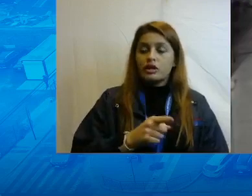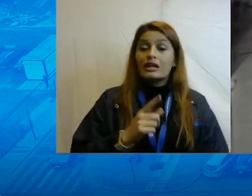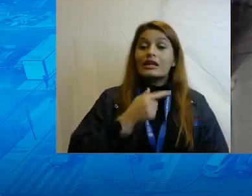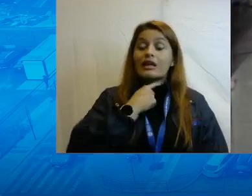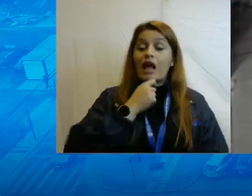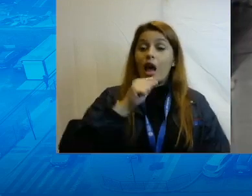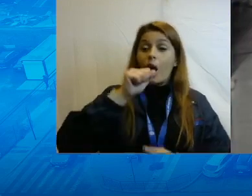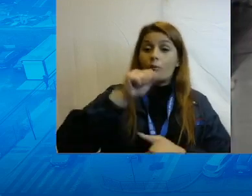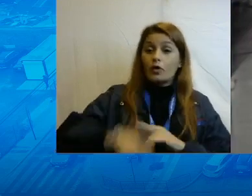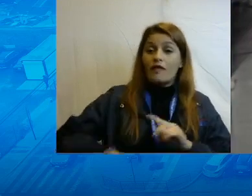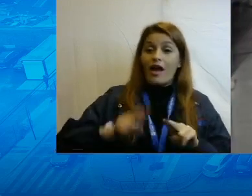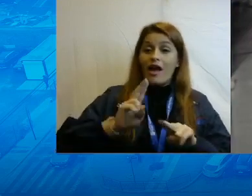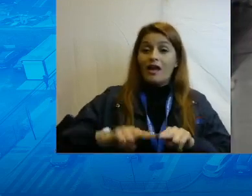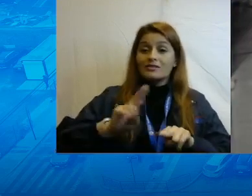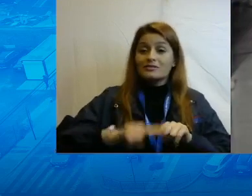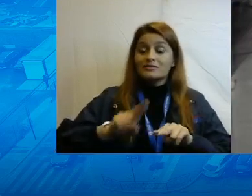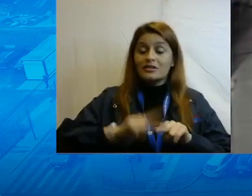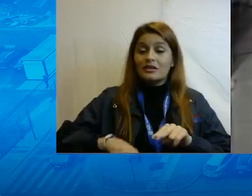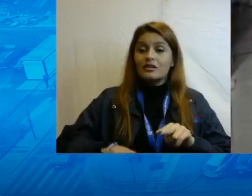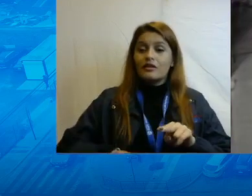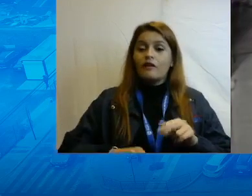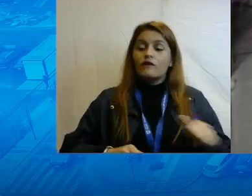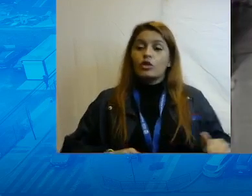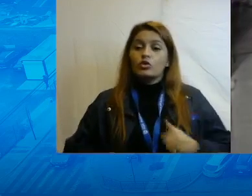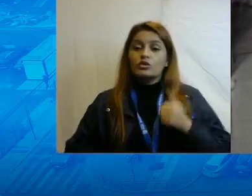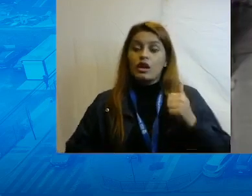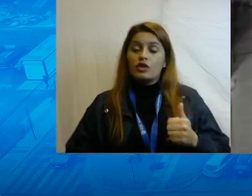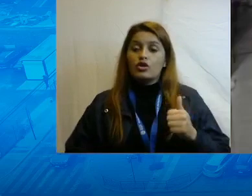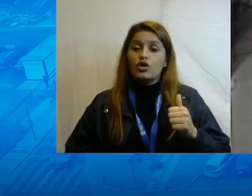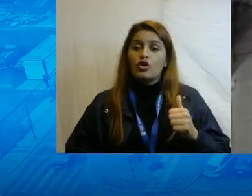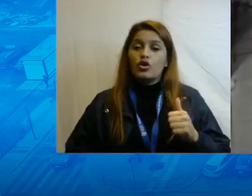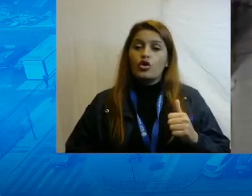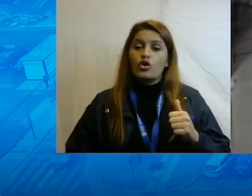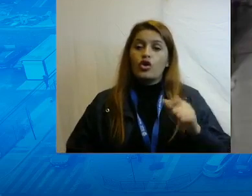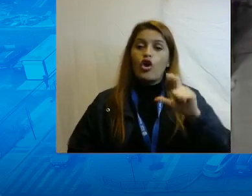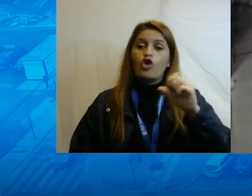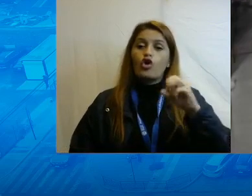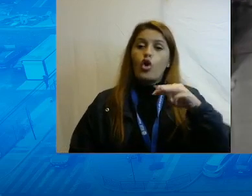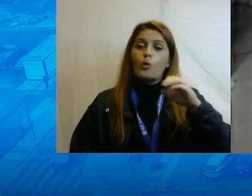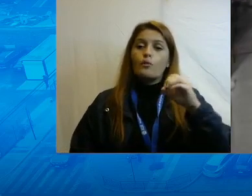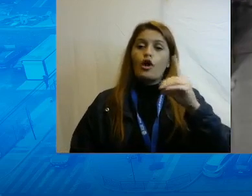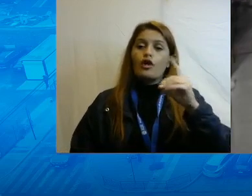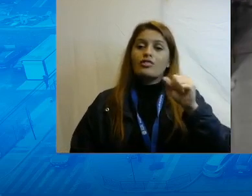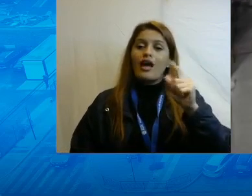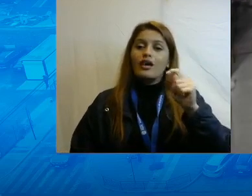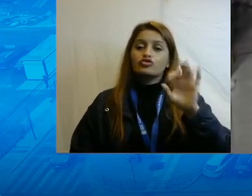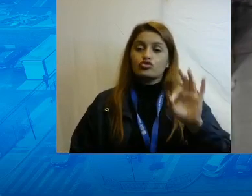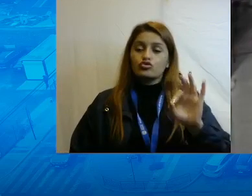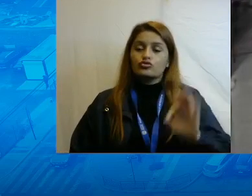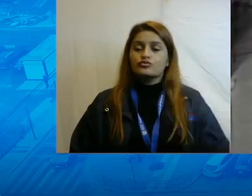aprobación vamos a hacer un trámite bancario necesario para poder ejecutar la escritura finalmente.